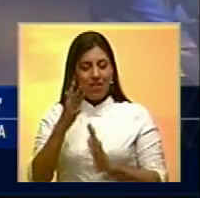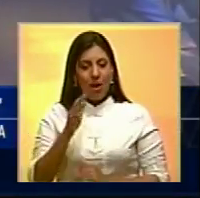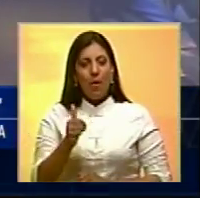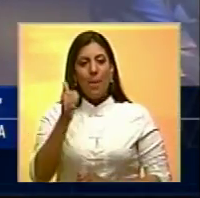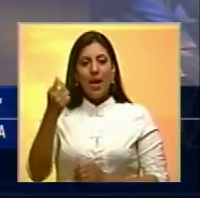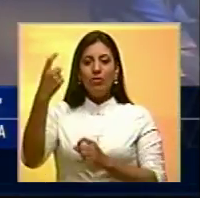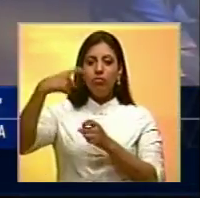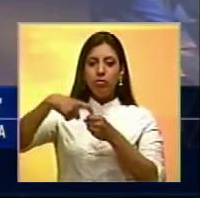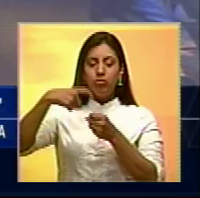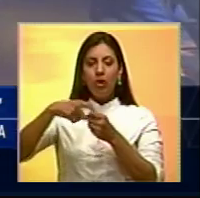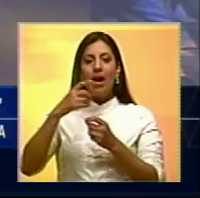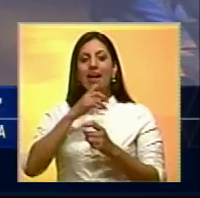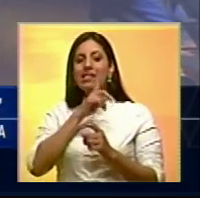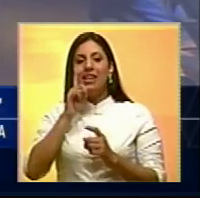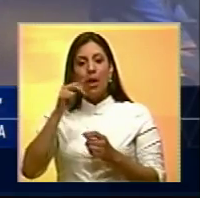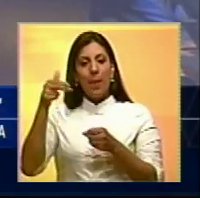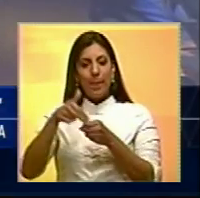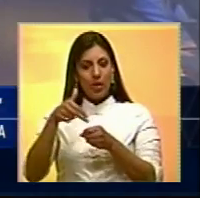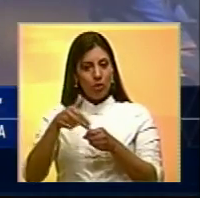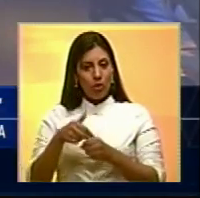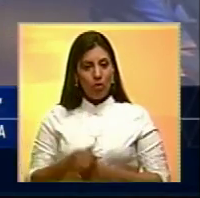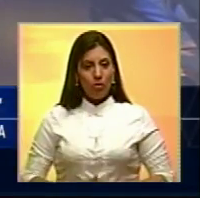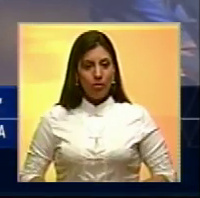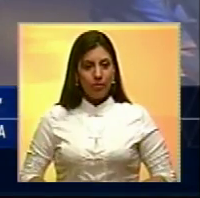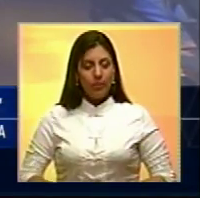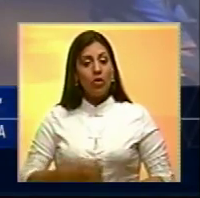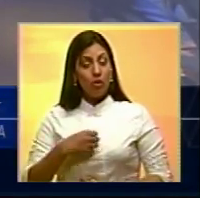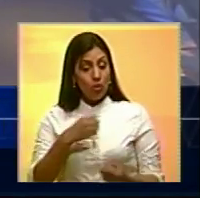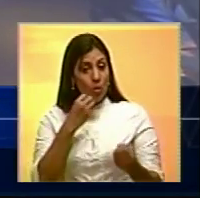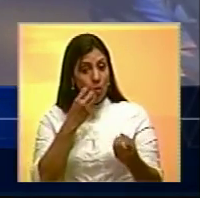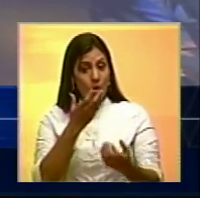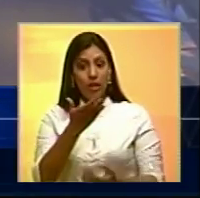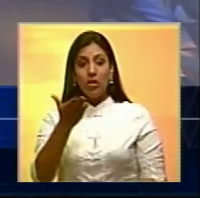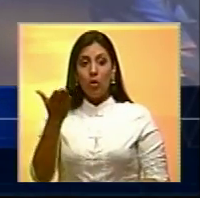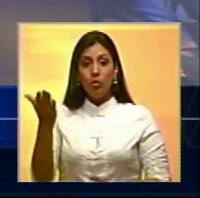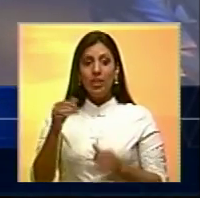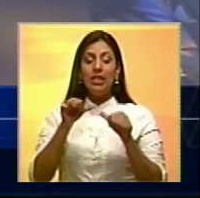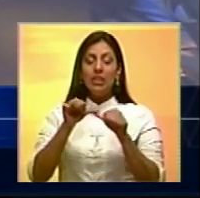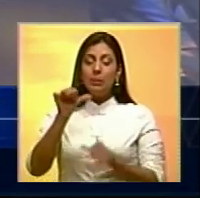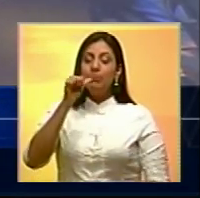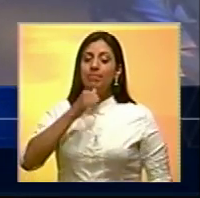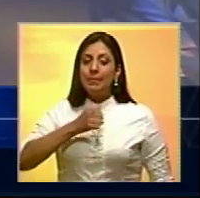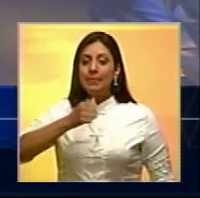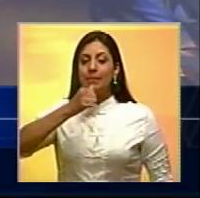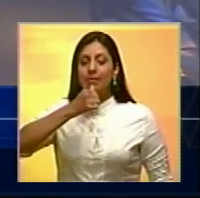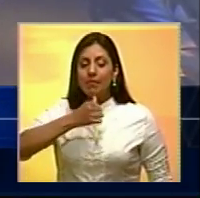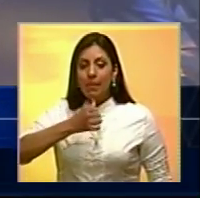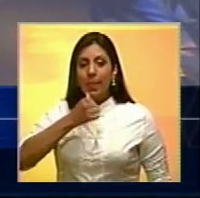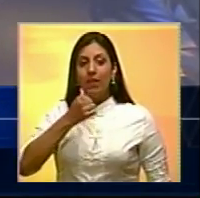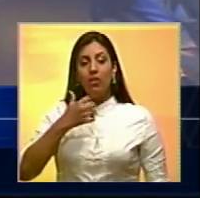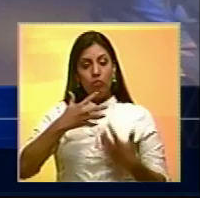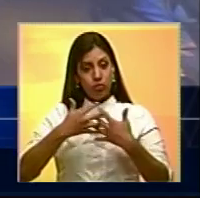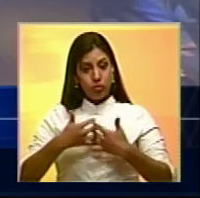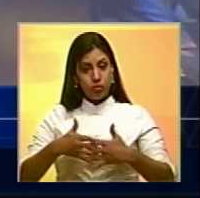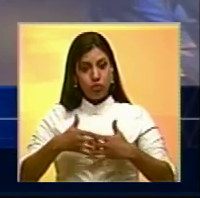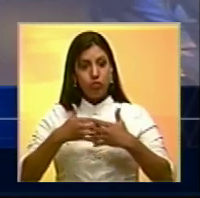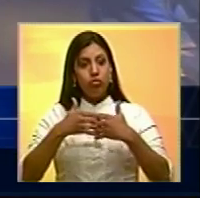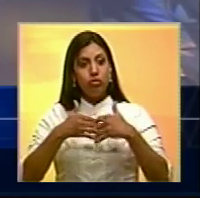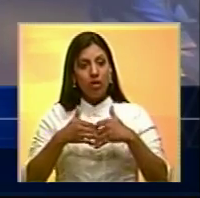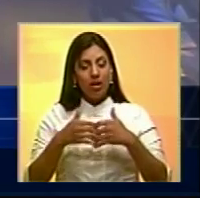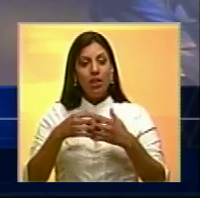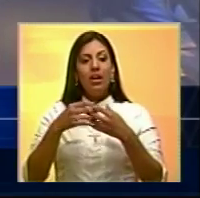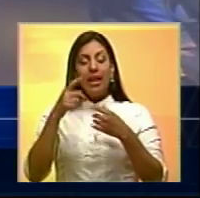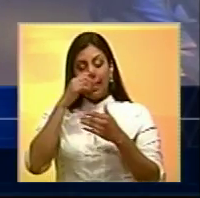mayores ingresos por conceptos petroleros. Les digo, para seguir soportando la producción,